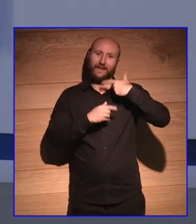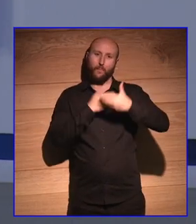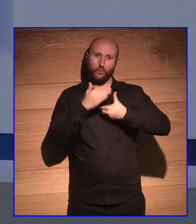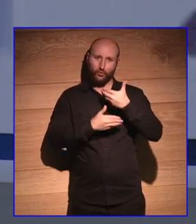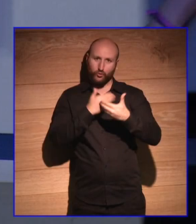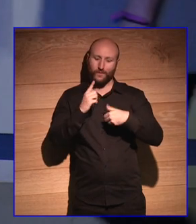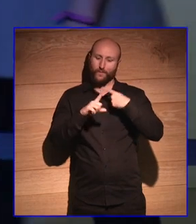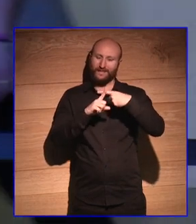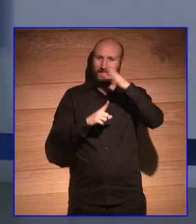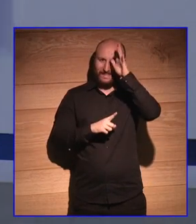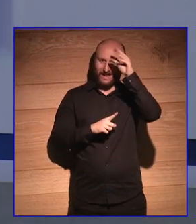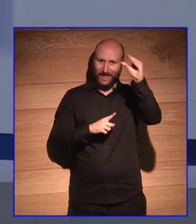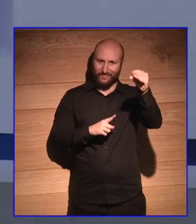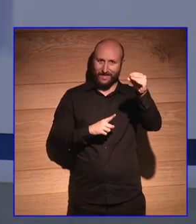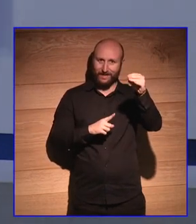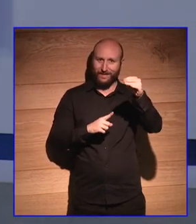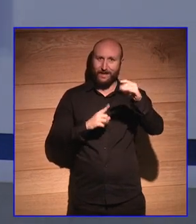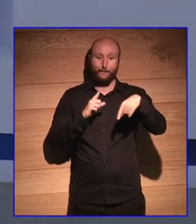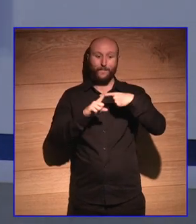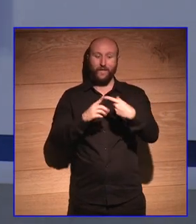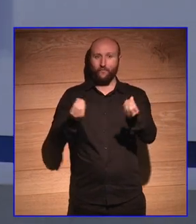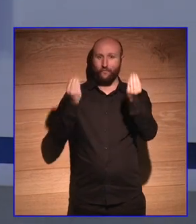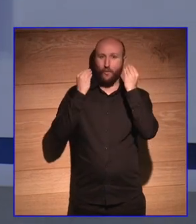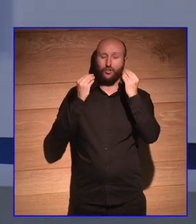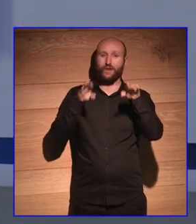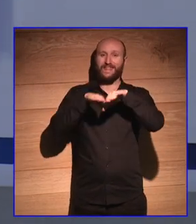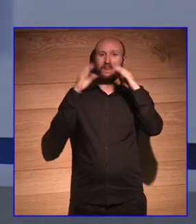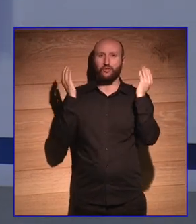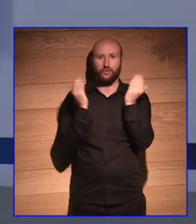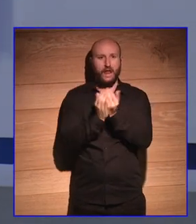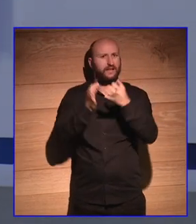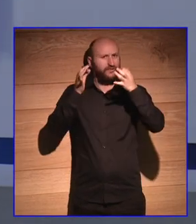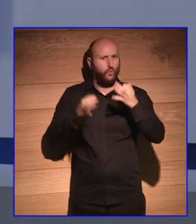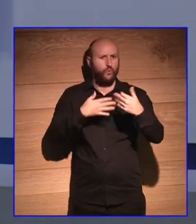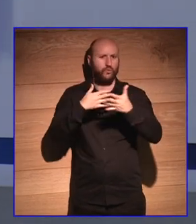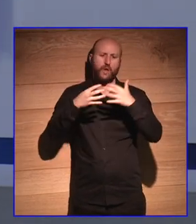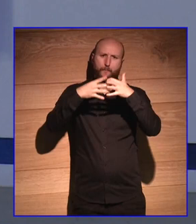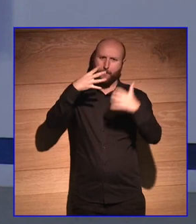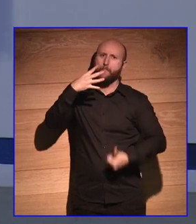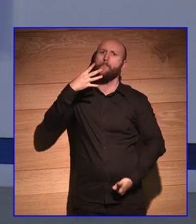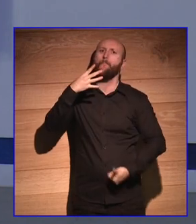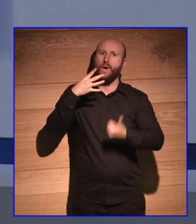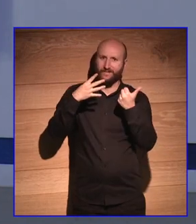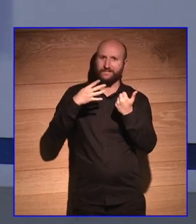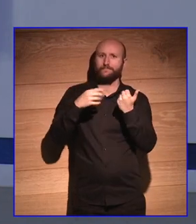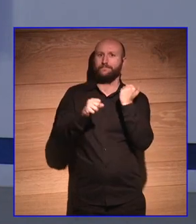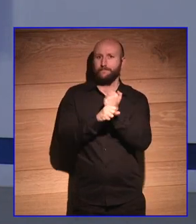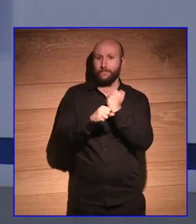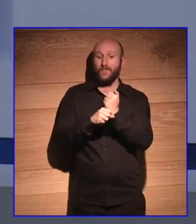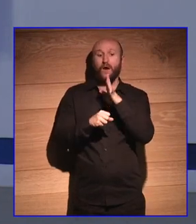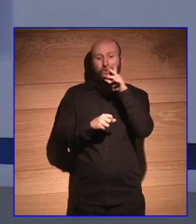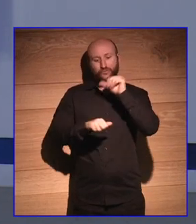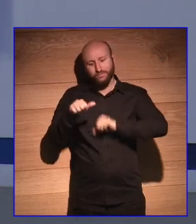ese nivel intelectual y con ese nivel de formación internacional tuvo que componer muchas más obras y bueno es nuestro trabajo ahora seguir